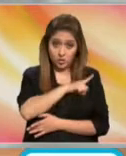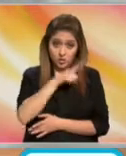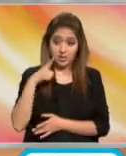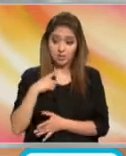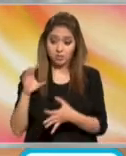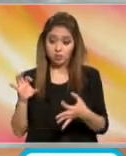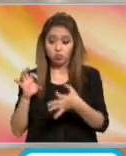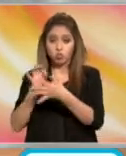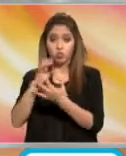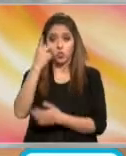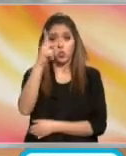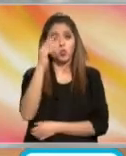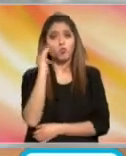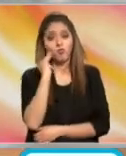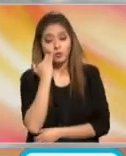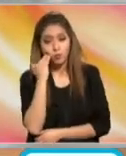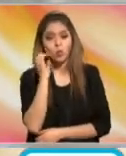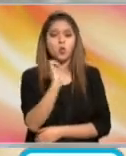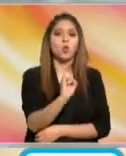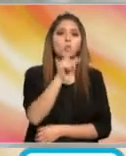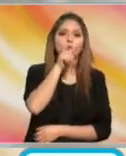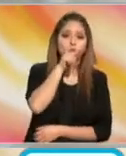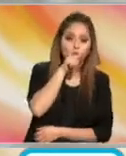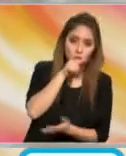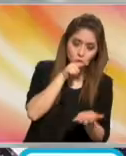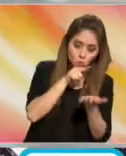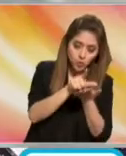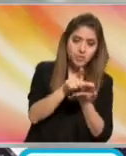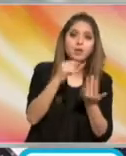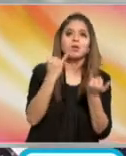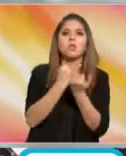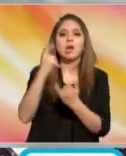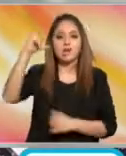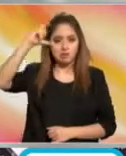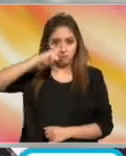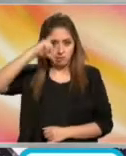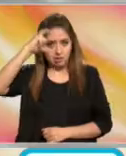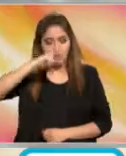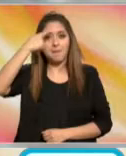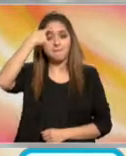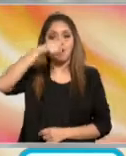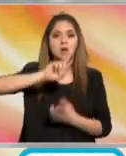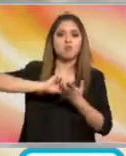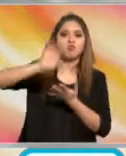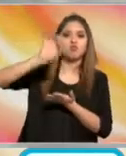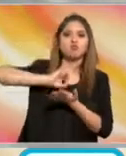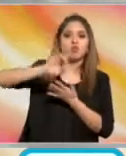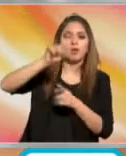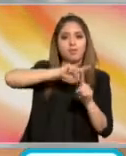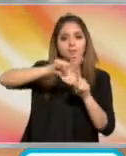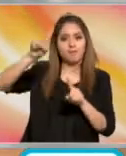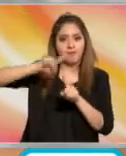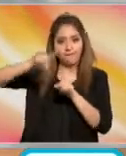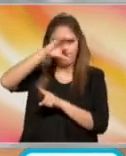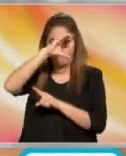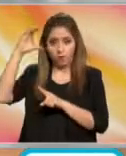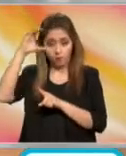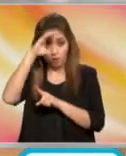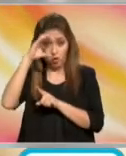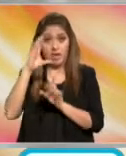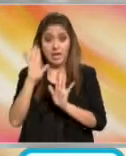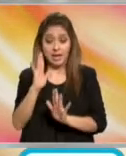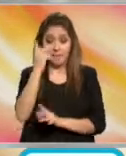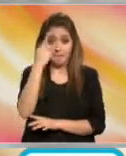con tu Facebook, con tu Twitter y con el Instagram para Sí. estar subiendo fotos y demás. Muy bien. Pero en estas que